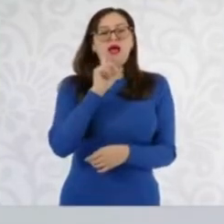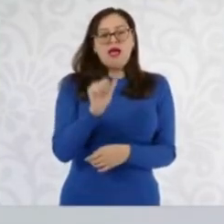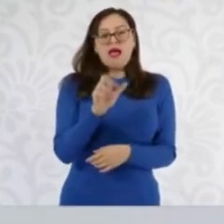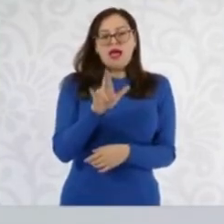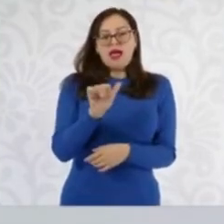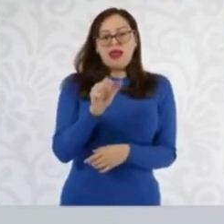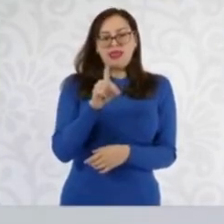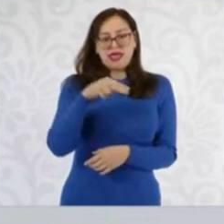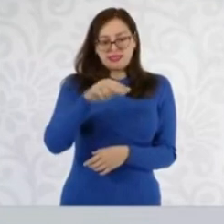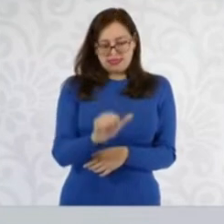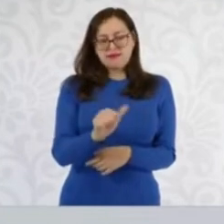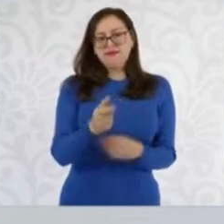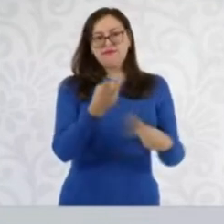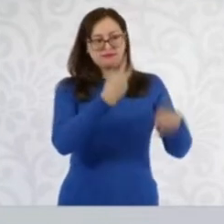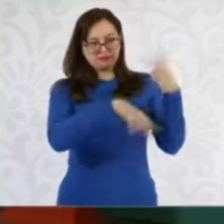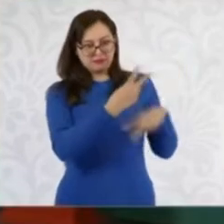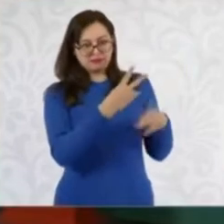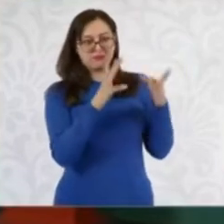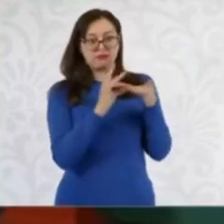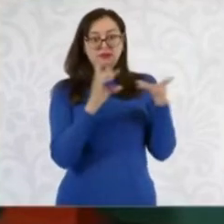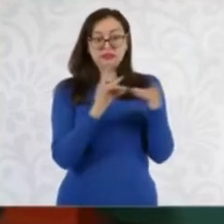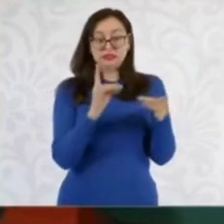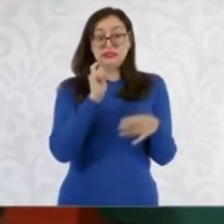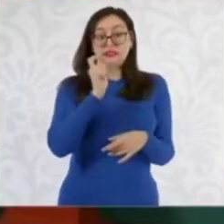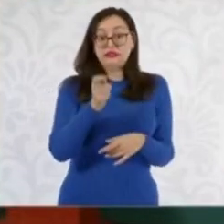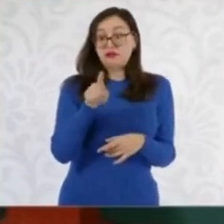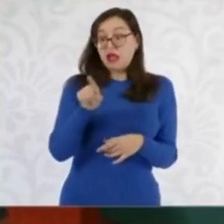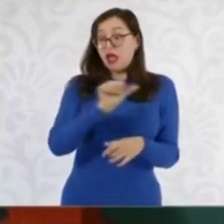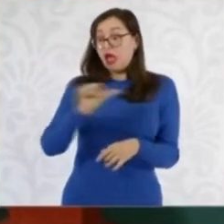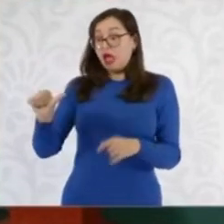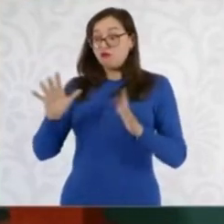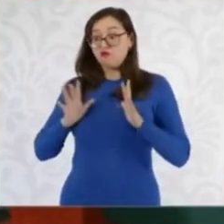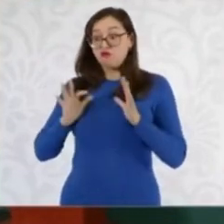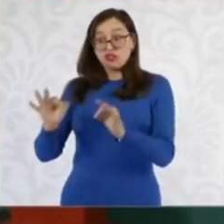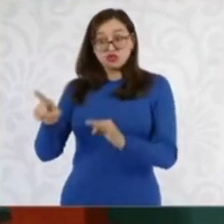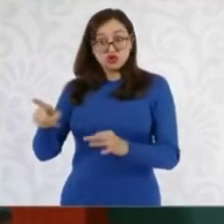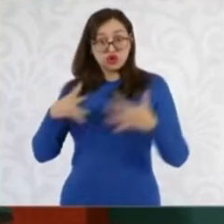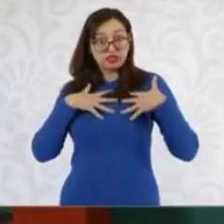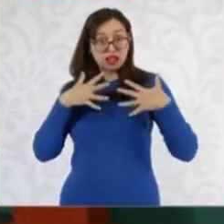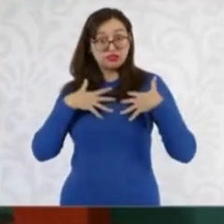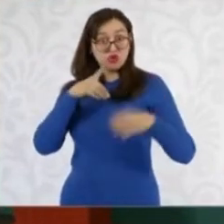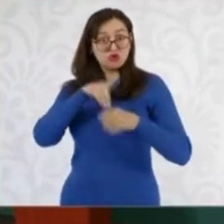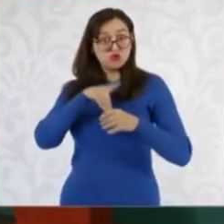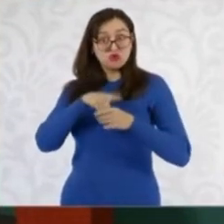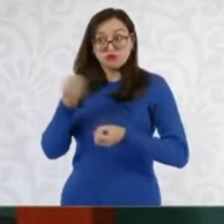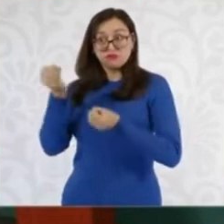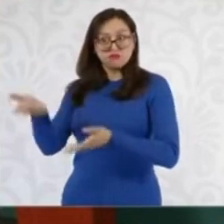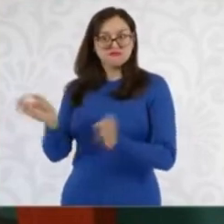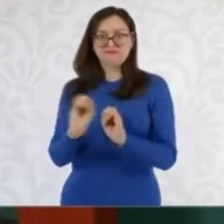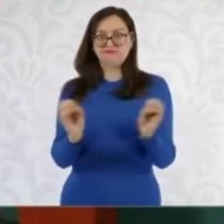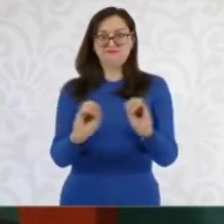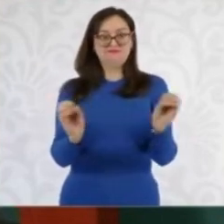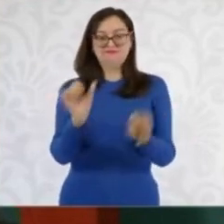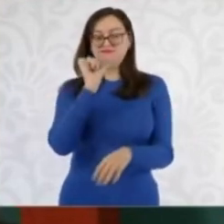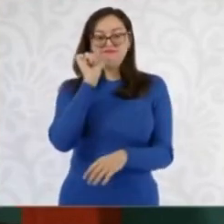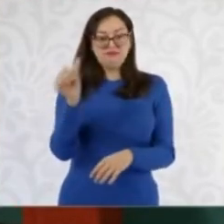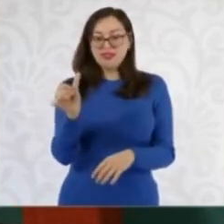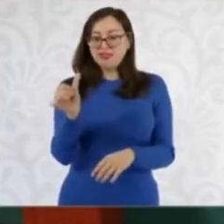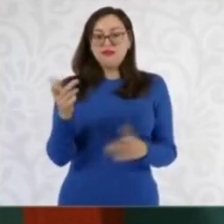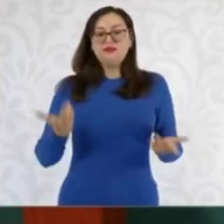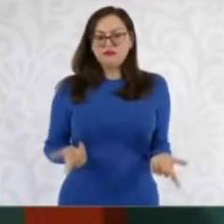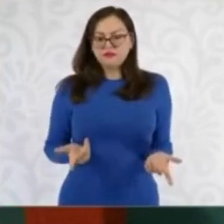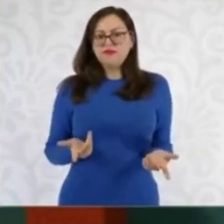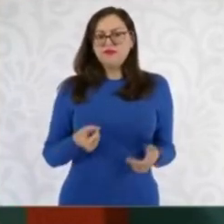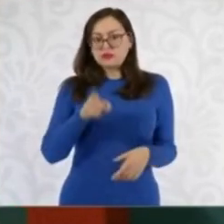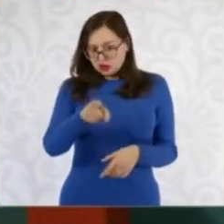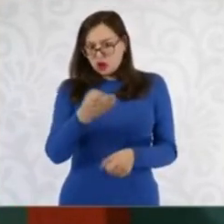el proceso. No es un donativo a ninguno de los miembros de la fundación, que en todo caso pues tienen que explicar lo